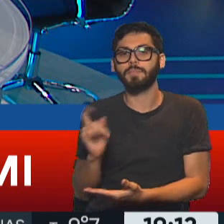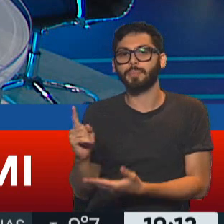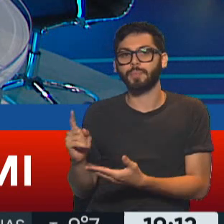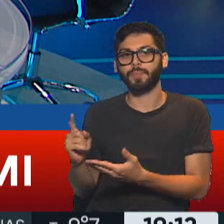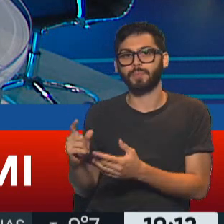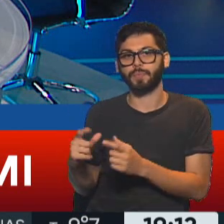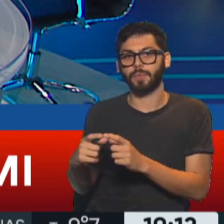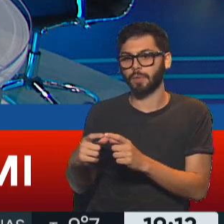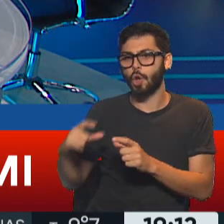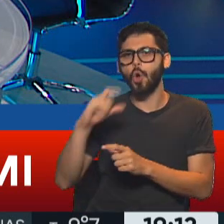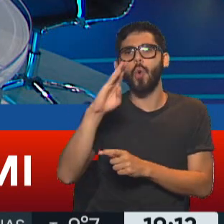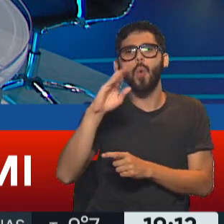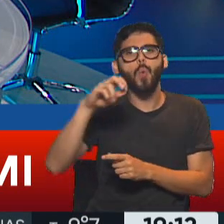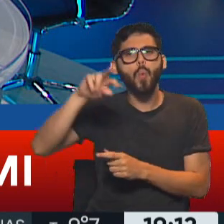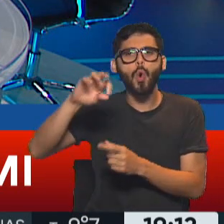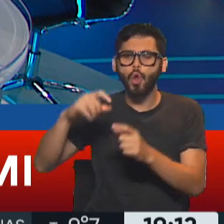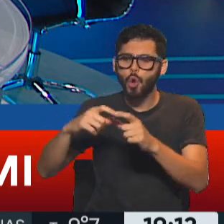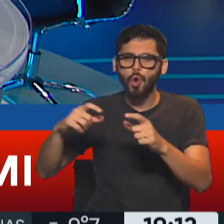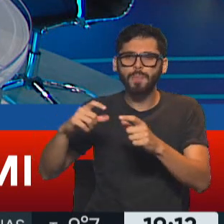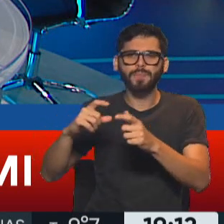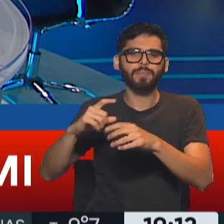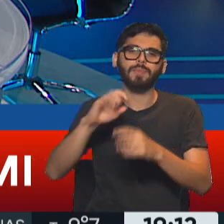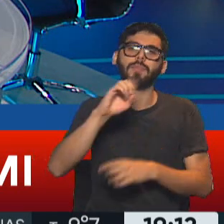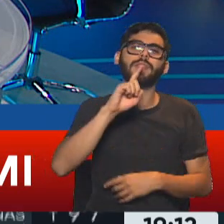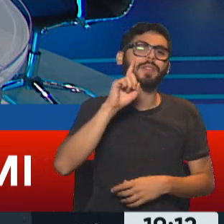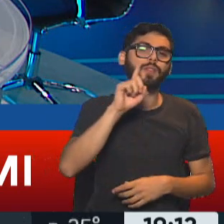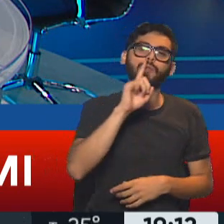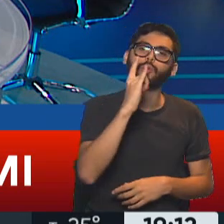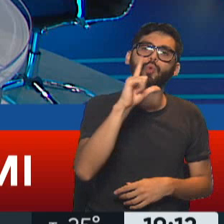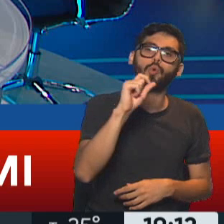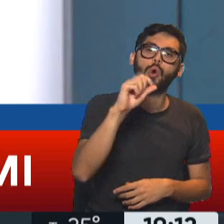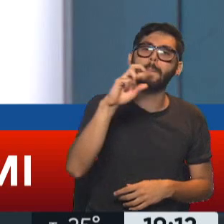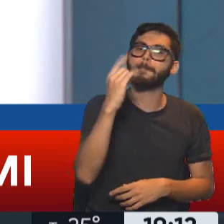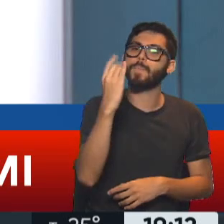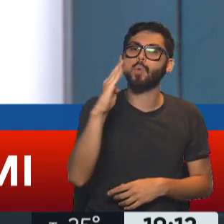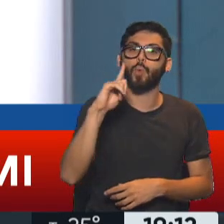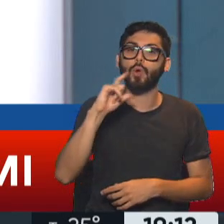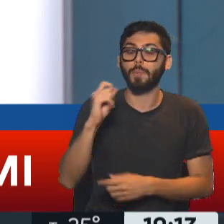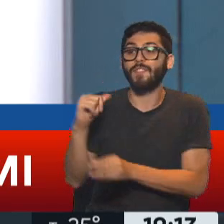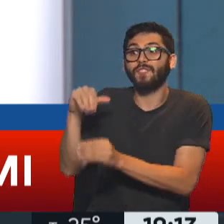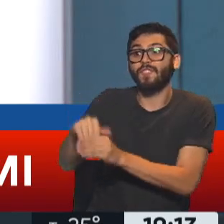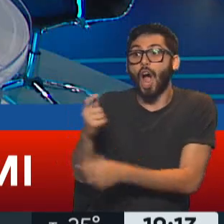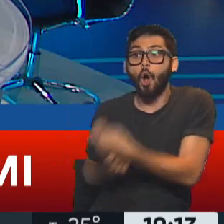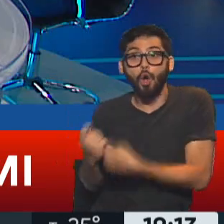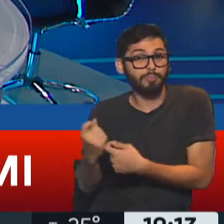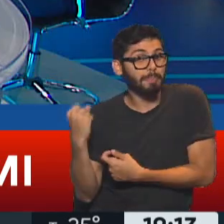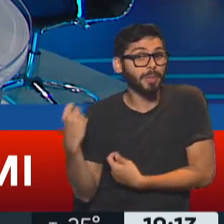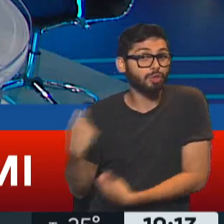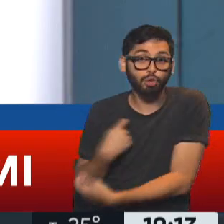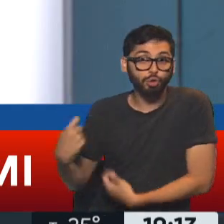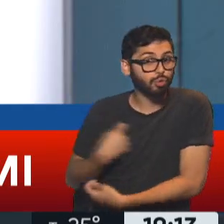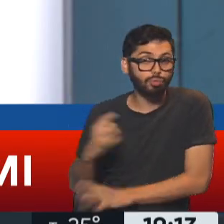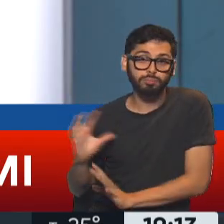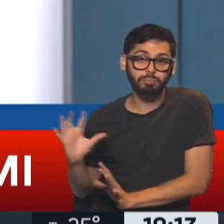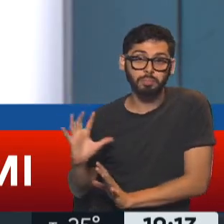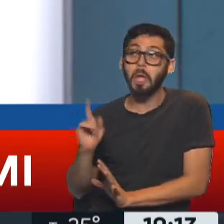emisión de bonos, de títulos públicos de corto plazo, pero en pesos, que toma de los propios bancos el tema del financiamiento. Por